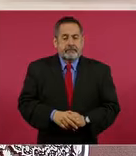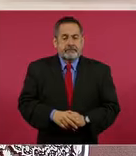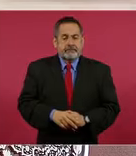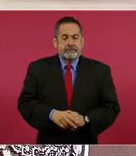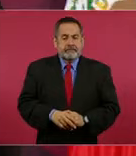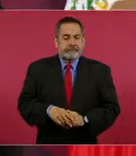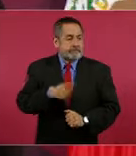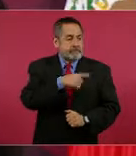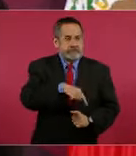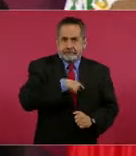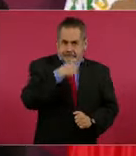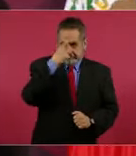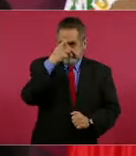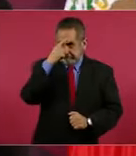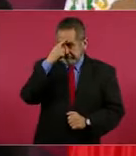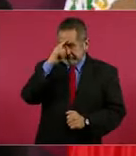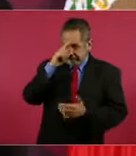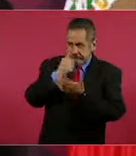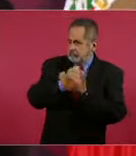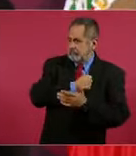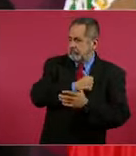el fanatismo